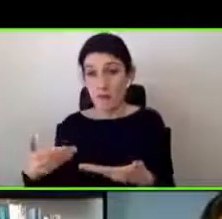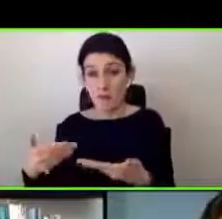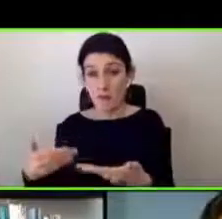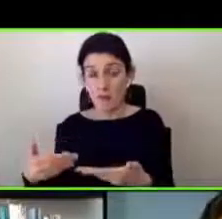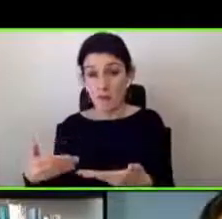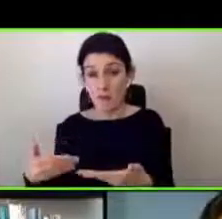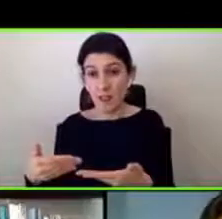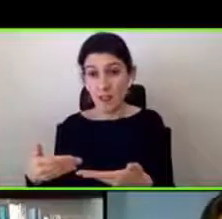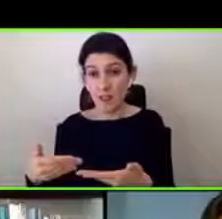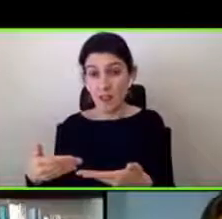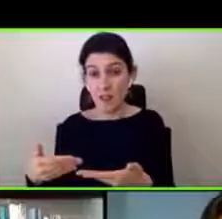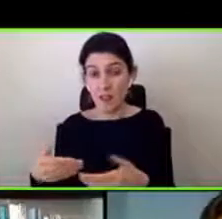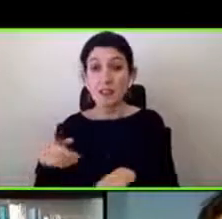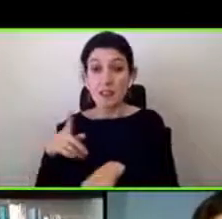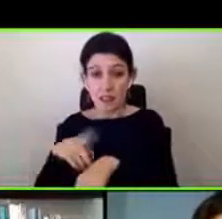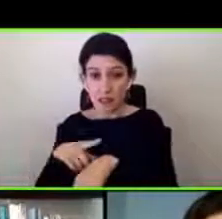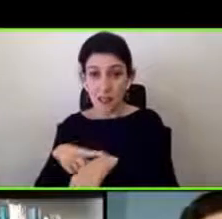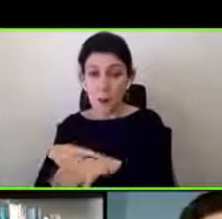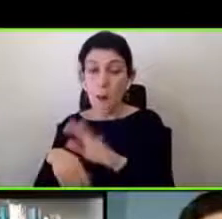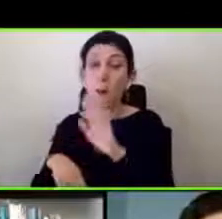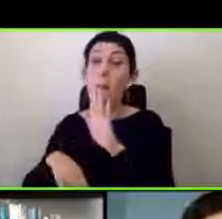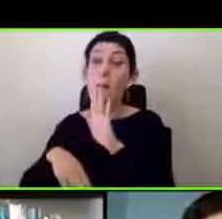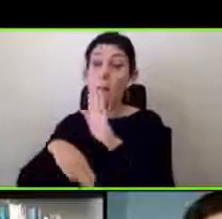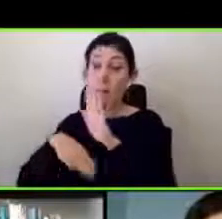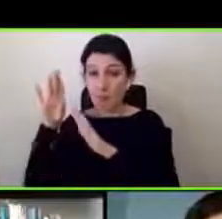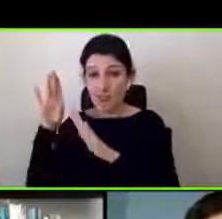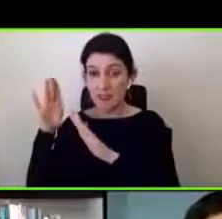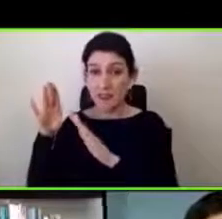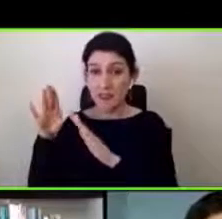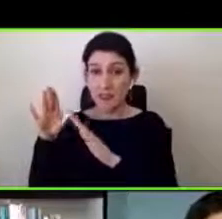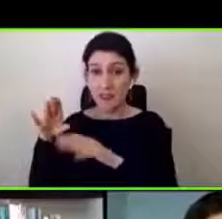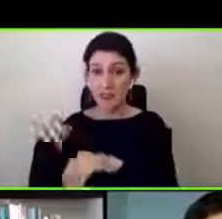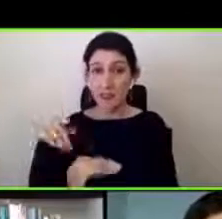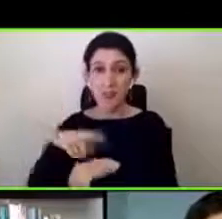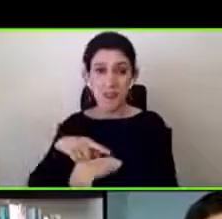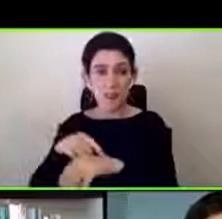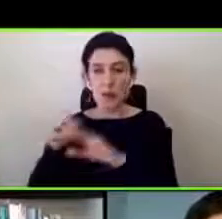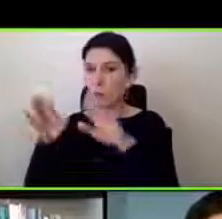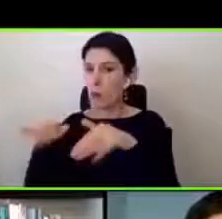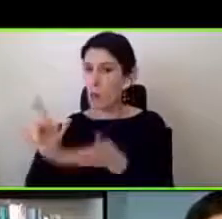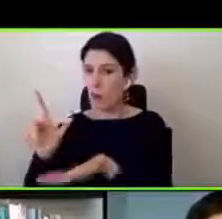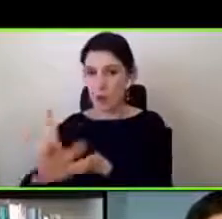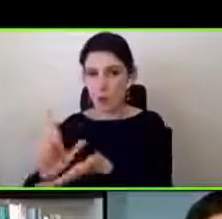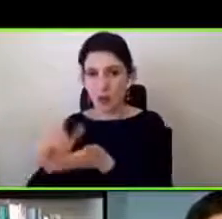con más tiempo, más cantidad de tiempo en el mismo lugar con los niños.